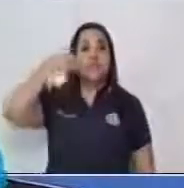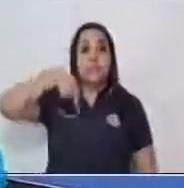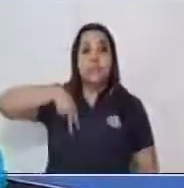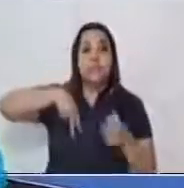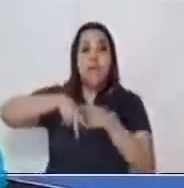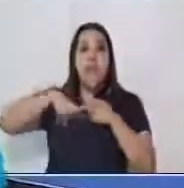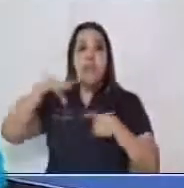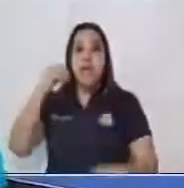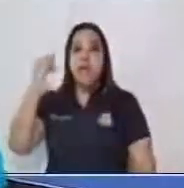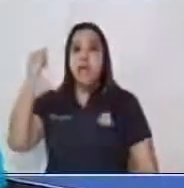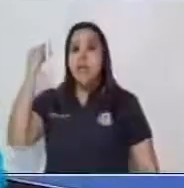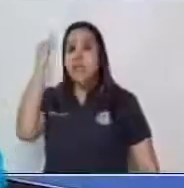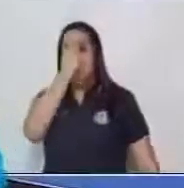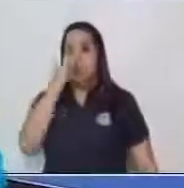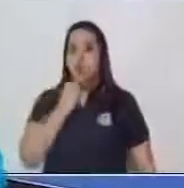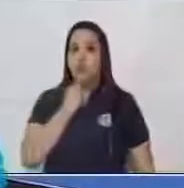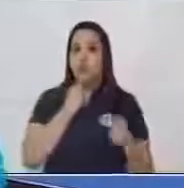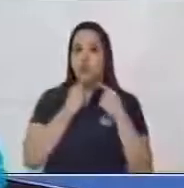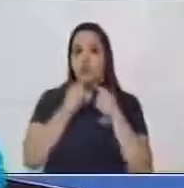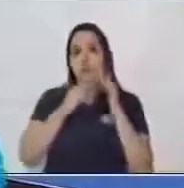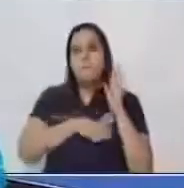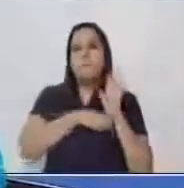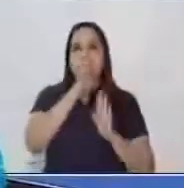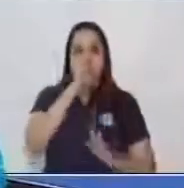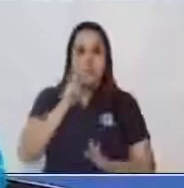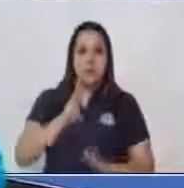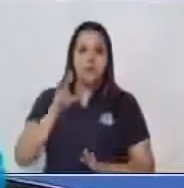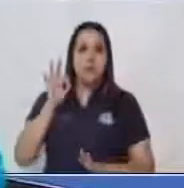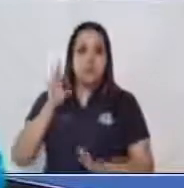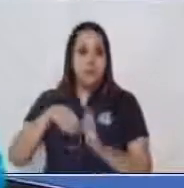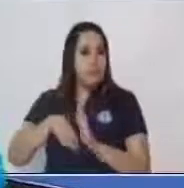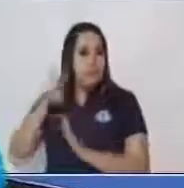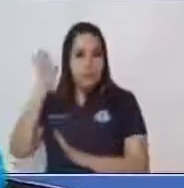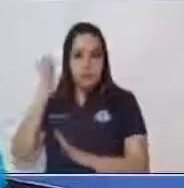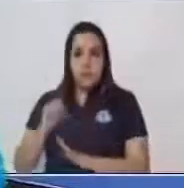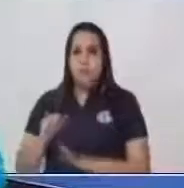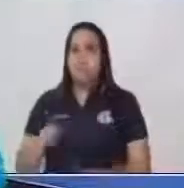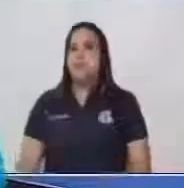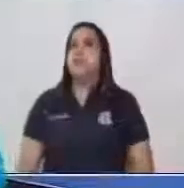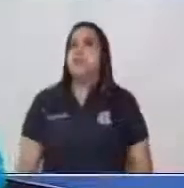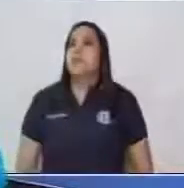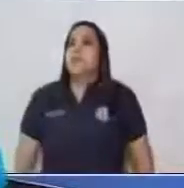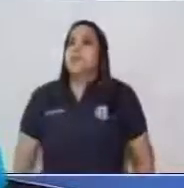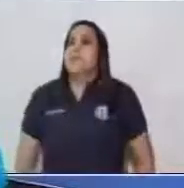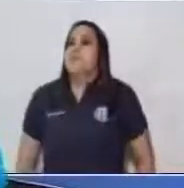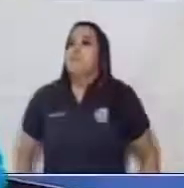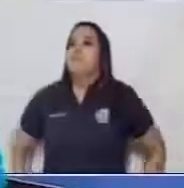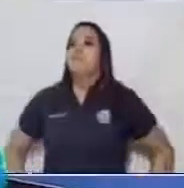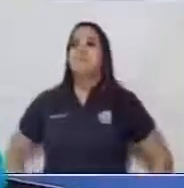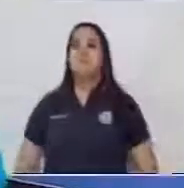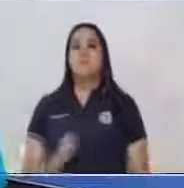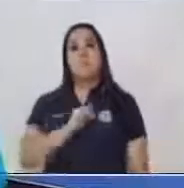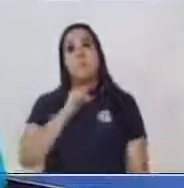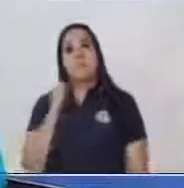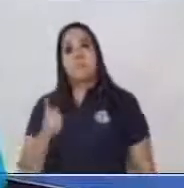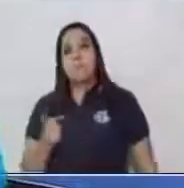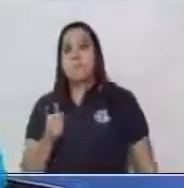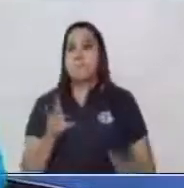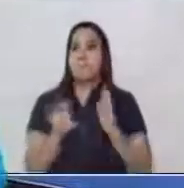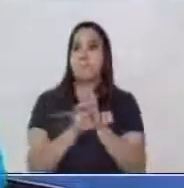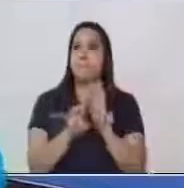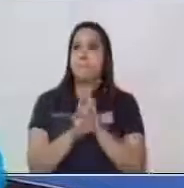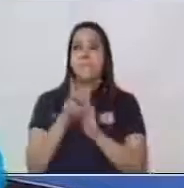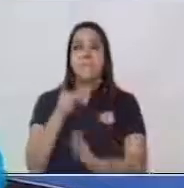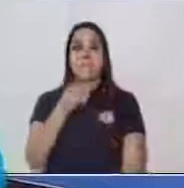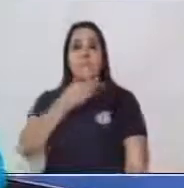ya está ejecutada, por eso corresponde a oraciones recíprocas. Otro tipo de oraciones predicativas son